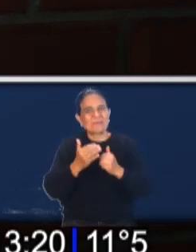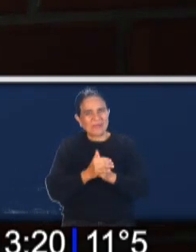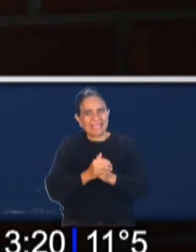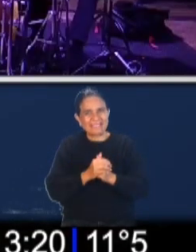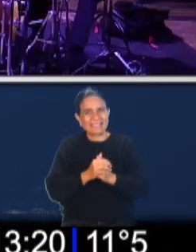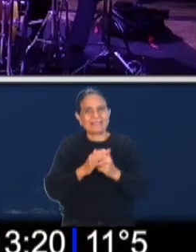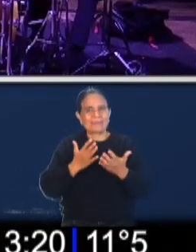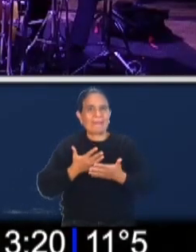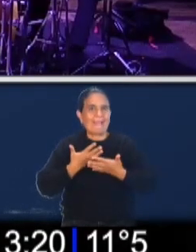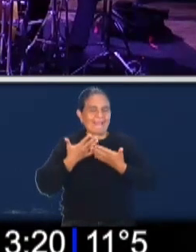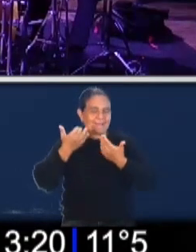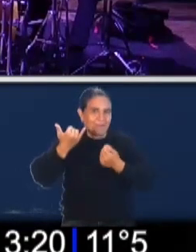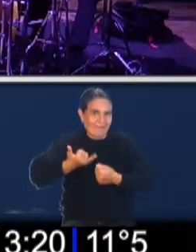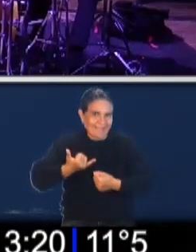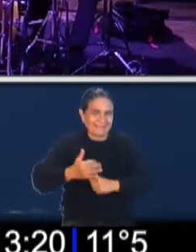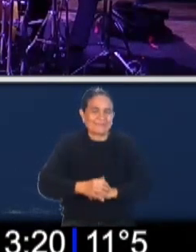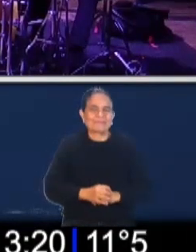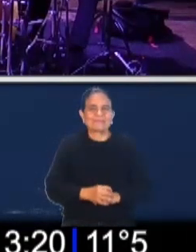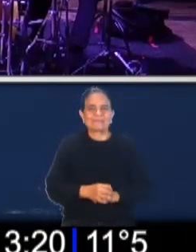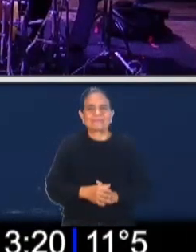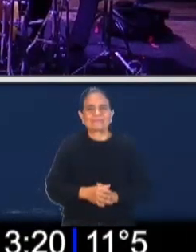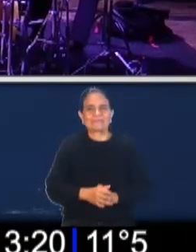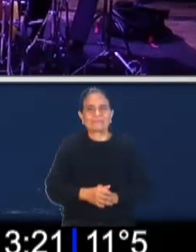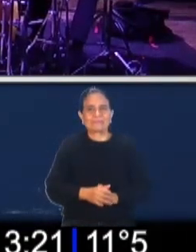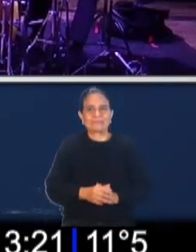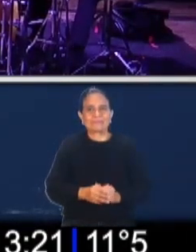con la música, seguir trabajando.